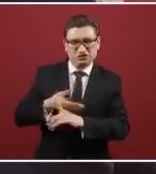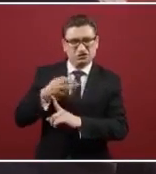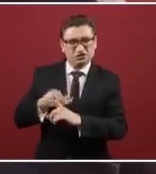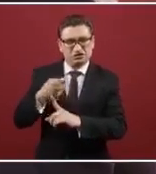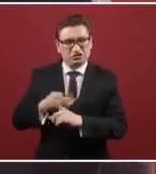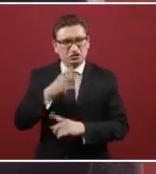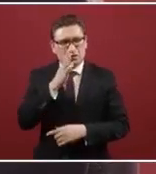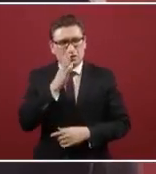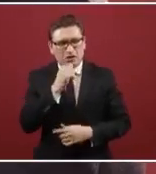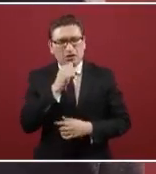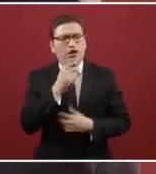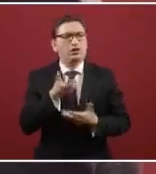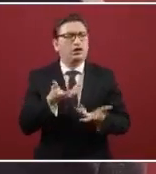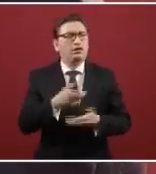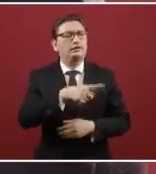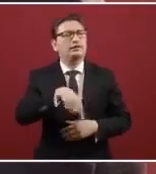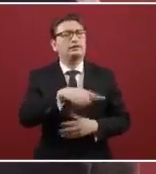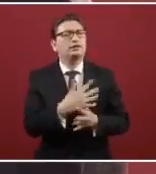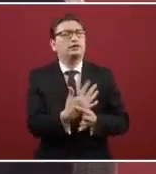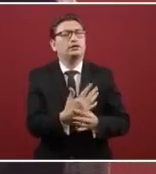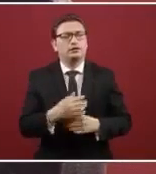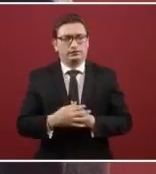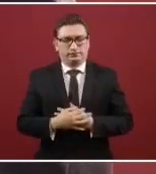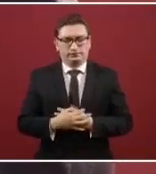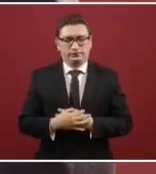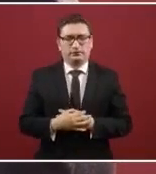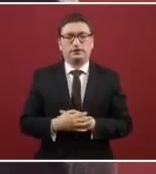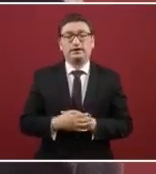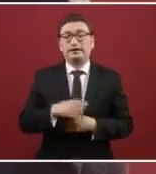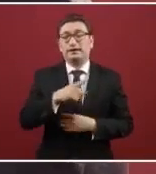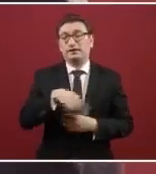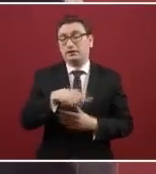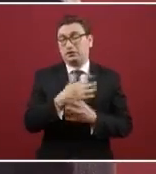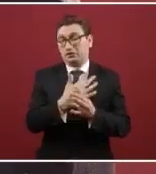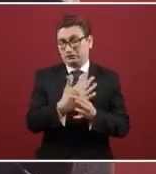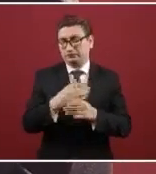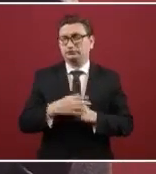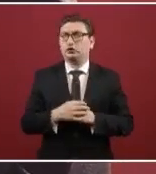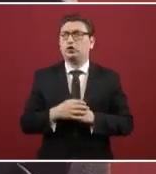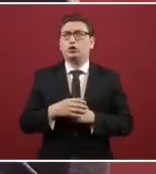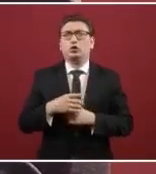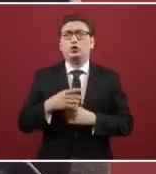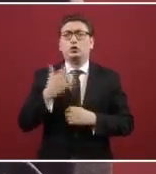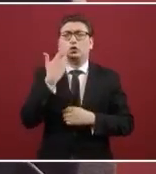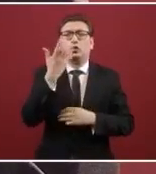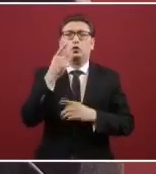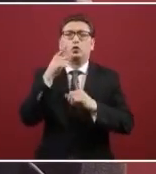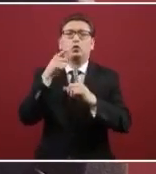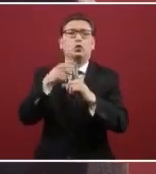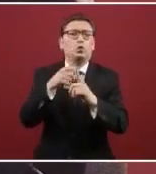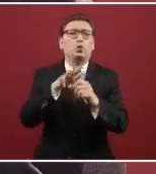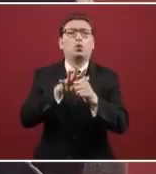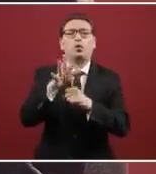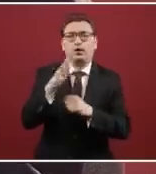empezaron a manejar de que lo que se buscaba era que se